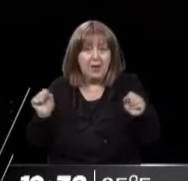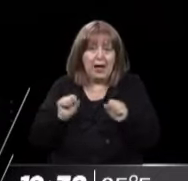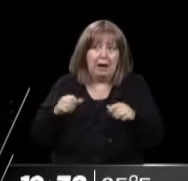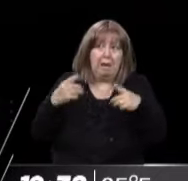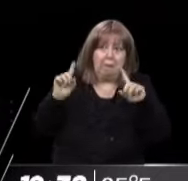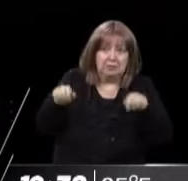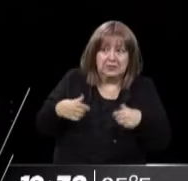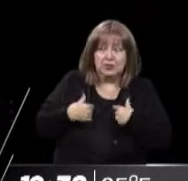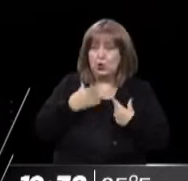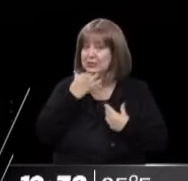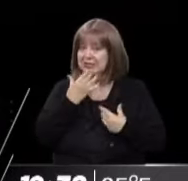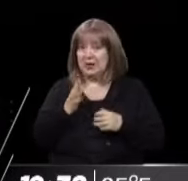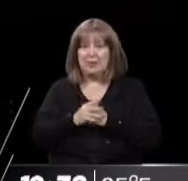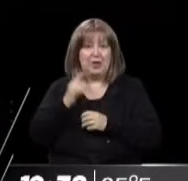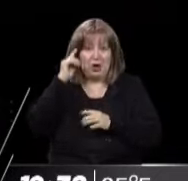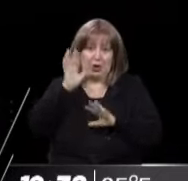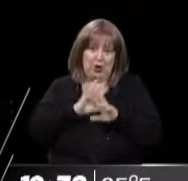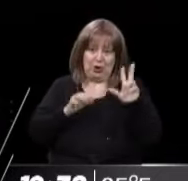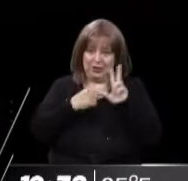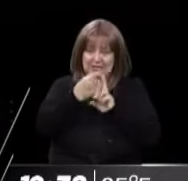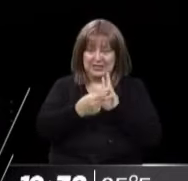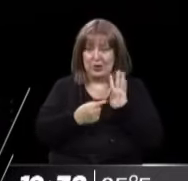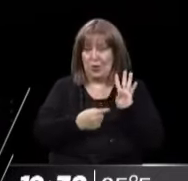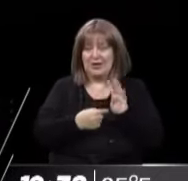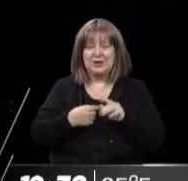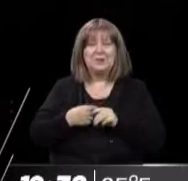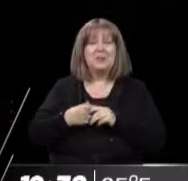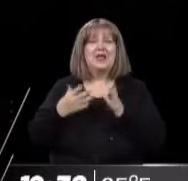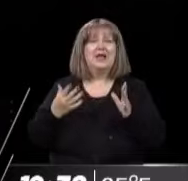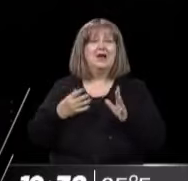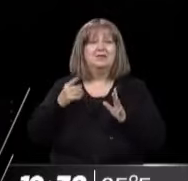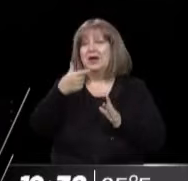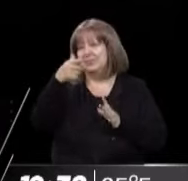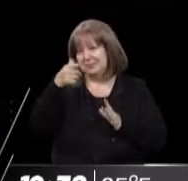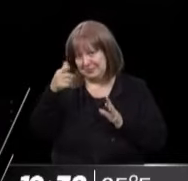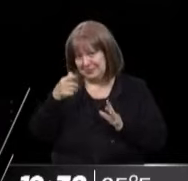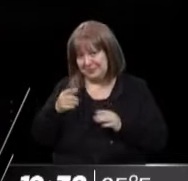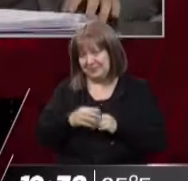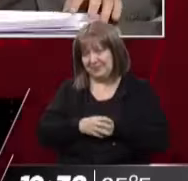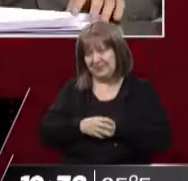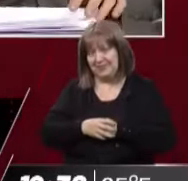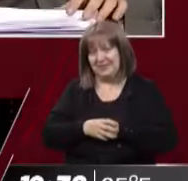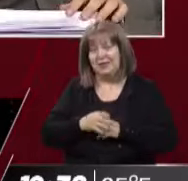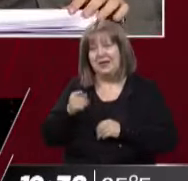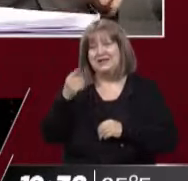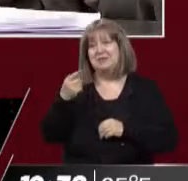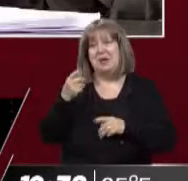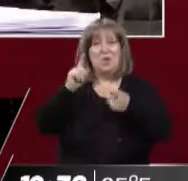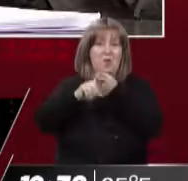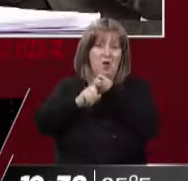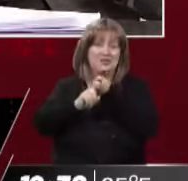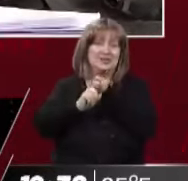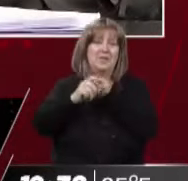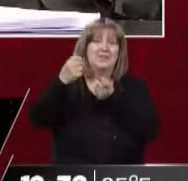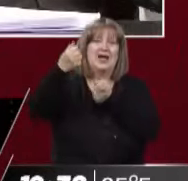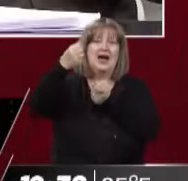video de Instagram, ¿no? 30, 12, ¿cuánto dura? 10 segundos. Es una historia de Instagram. Nosotros, porque como es Antonella y sabemos qué es lo que va a